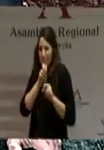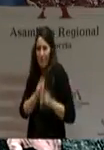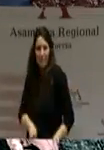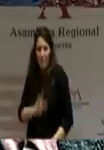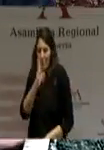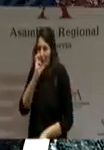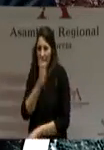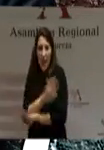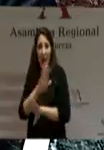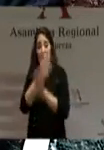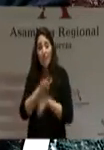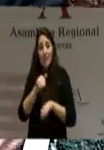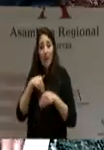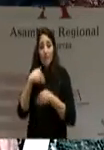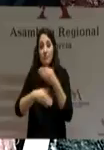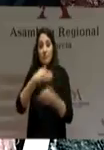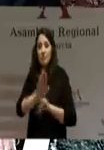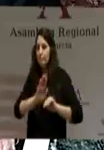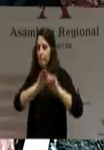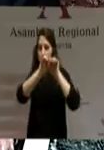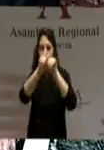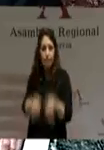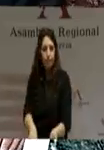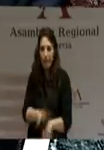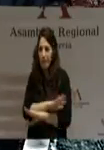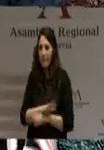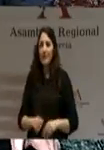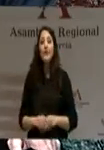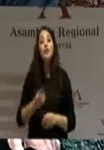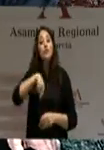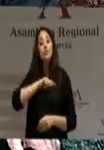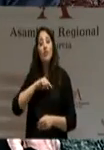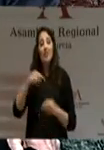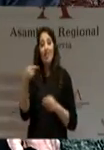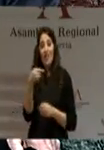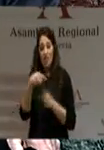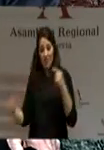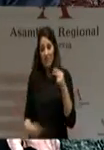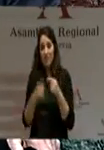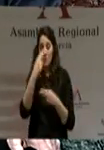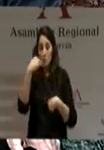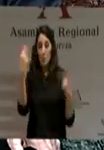proporciones descomunales. Nuestro déficit público no es por invertir.